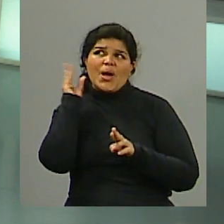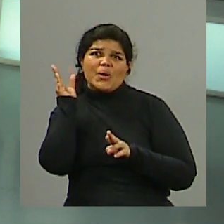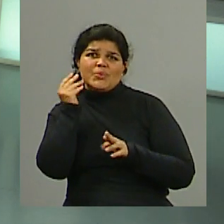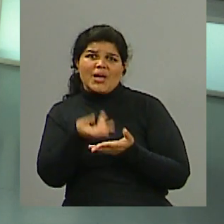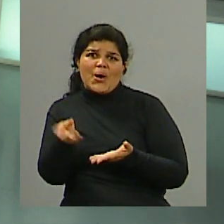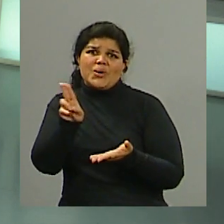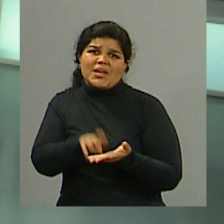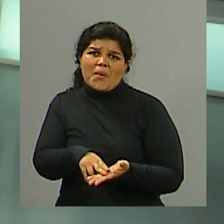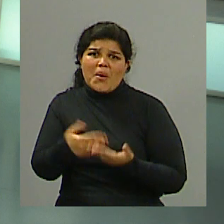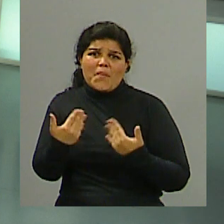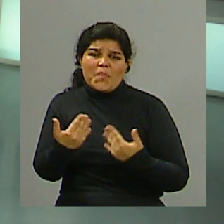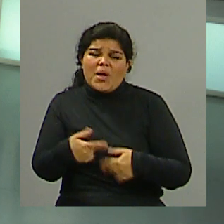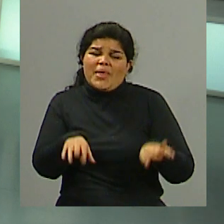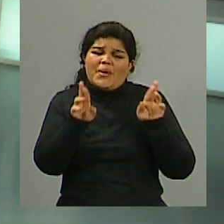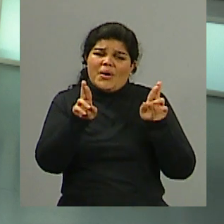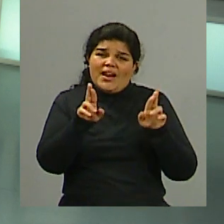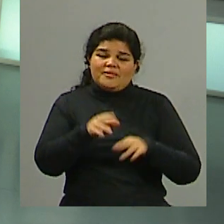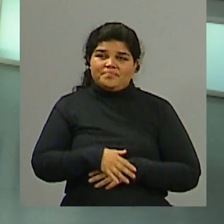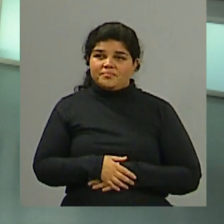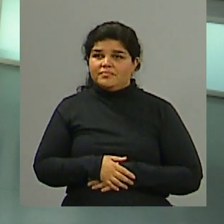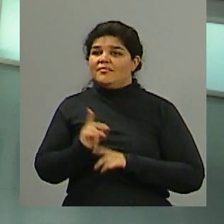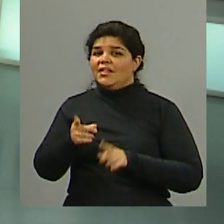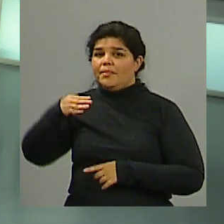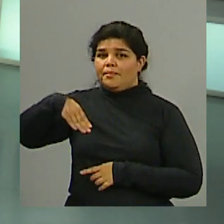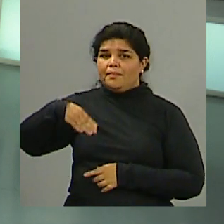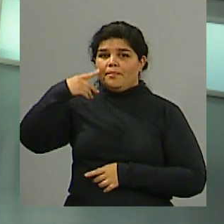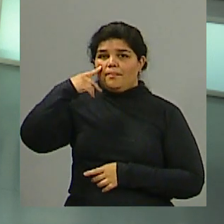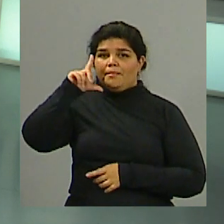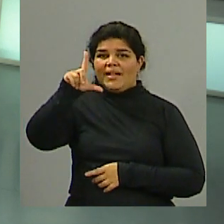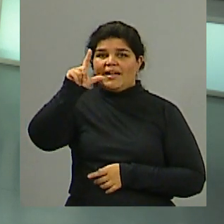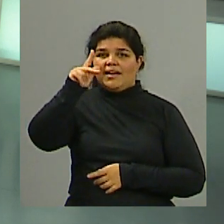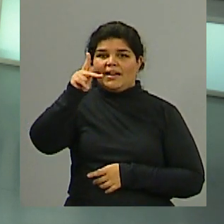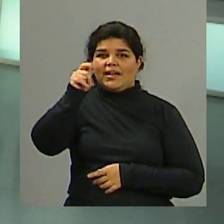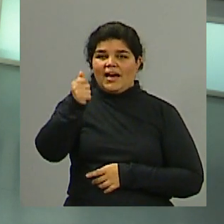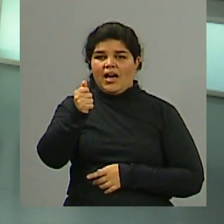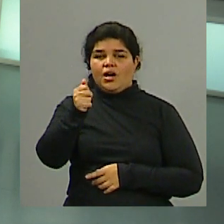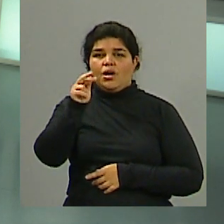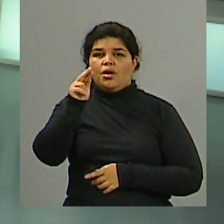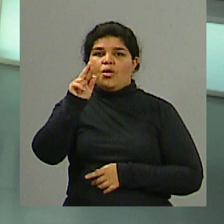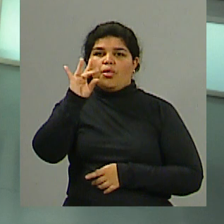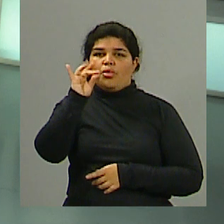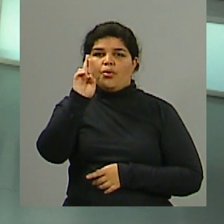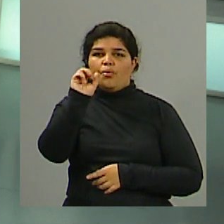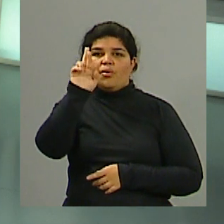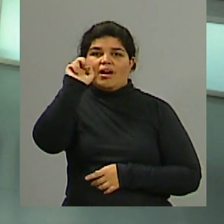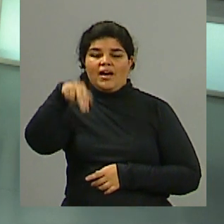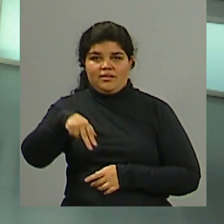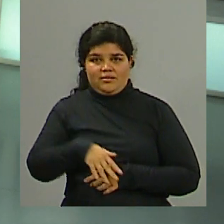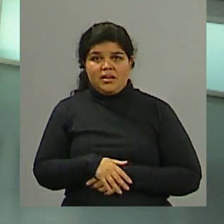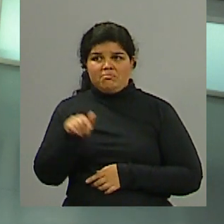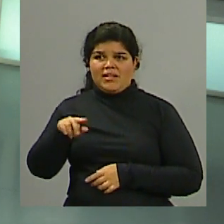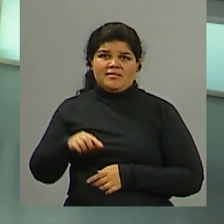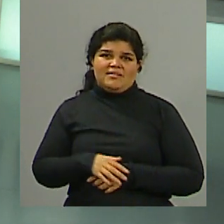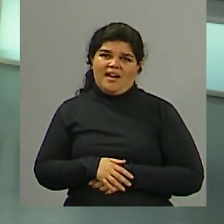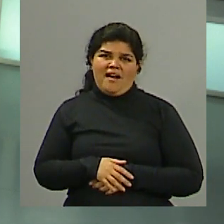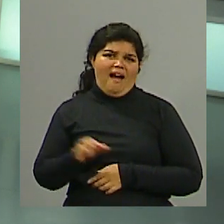radio tradicional y a las plataformas. Milka Durán fue una de las pioneras con 77 años de radio y marcó hito